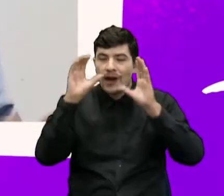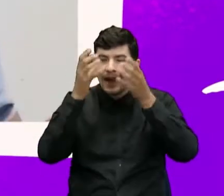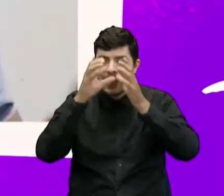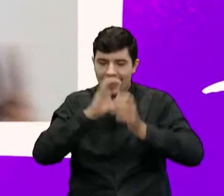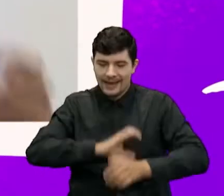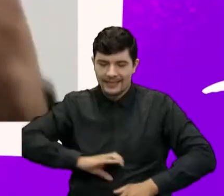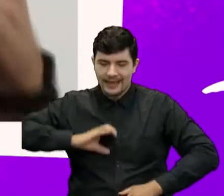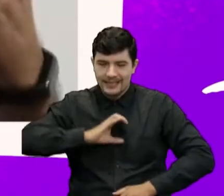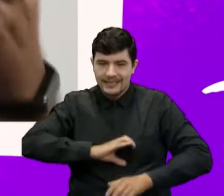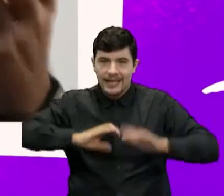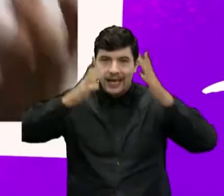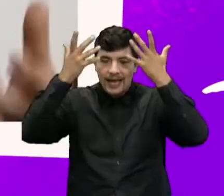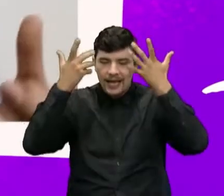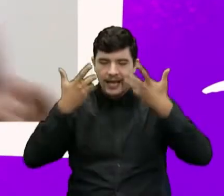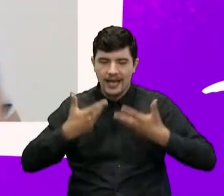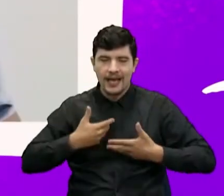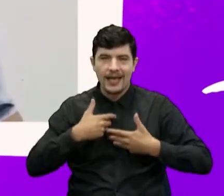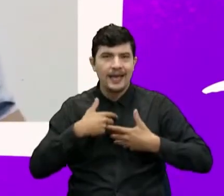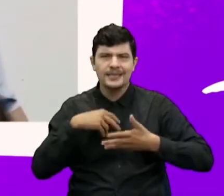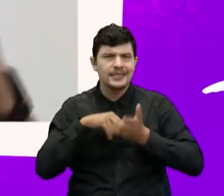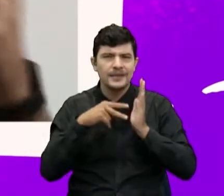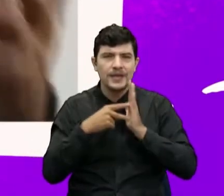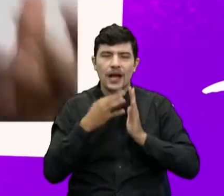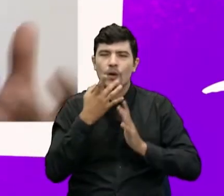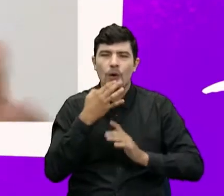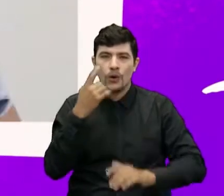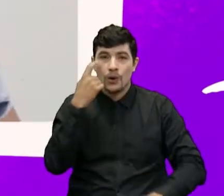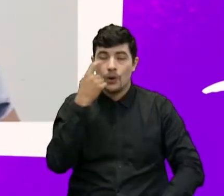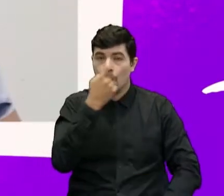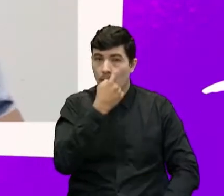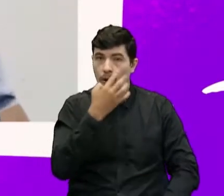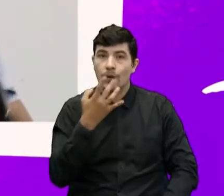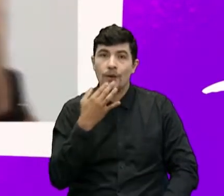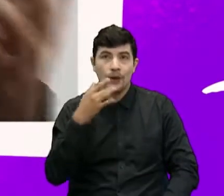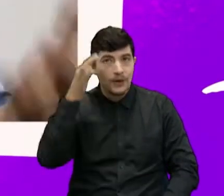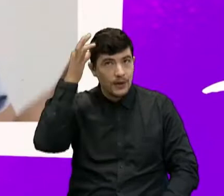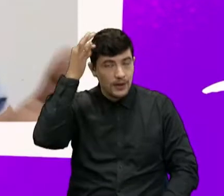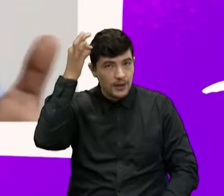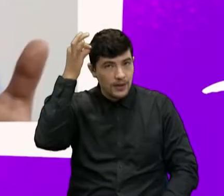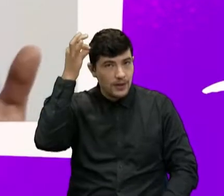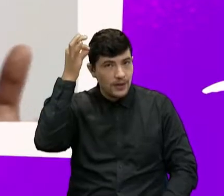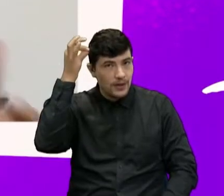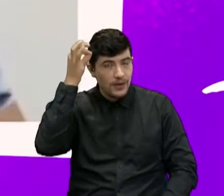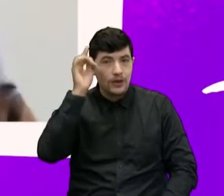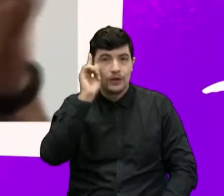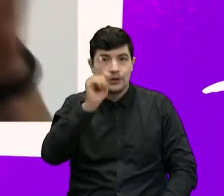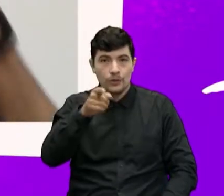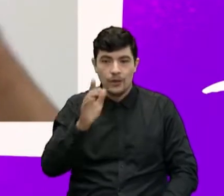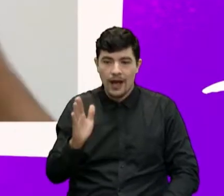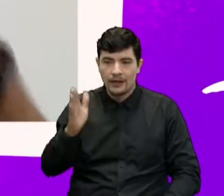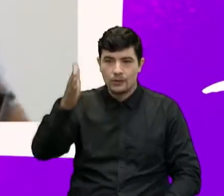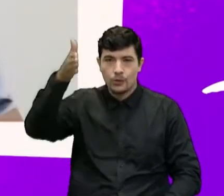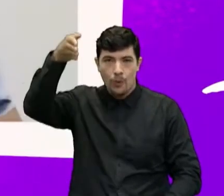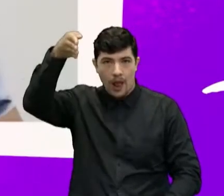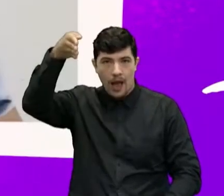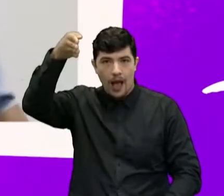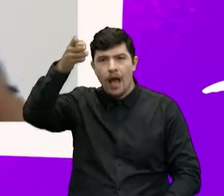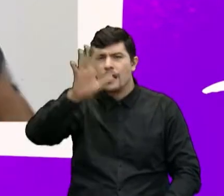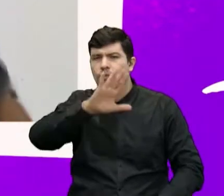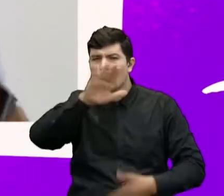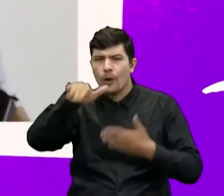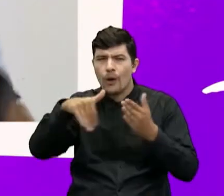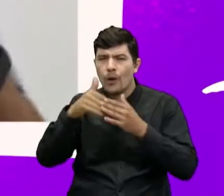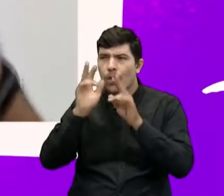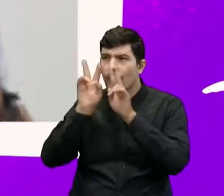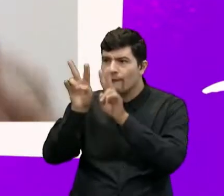Es decir El color de tus ojos El color de tu cabello Tu altura Todo lo que tú puedes percibir